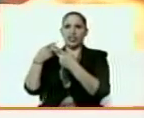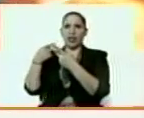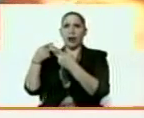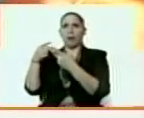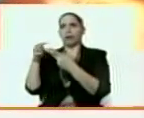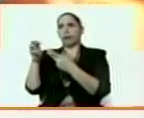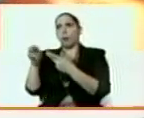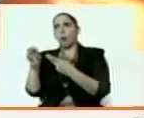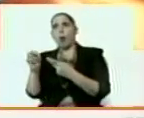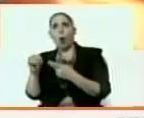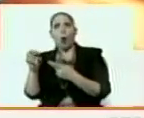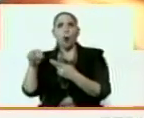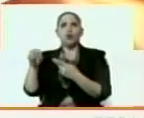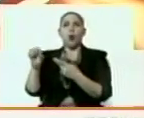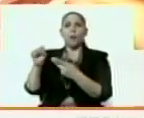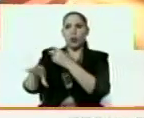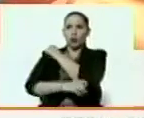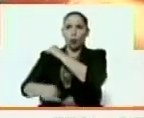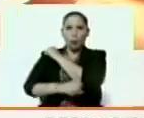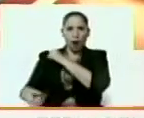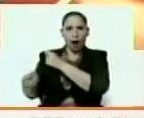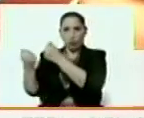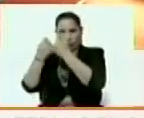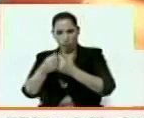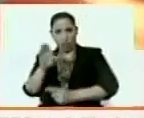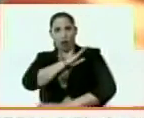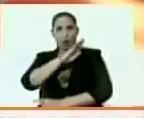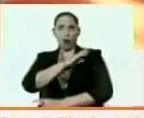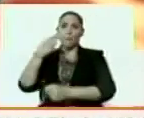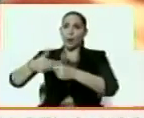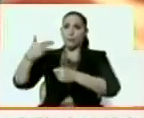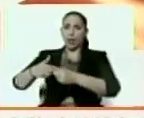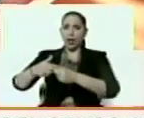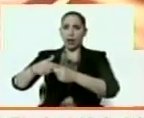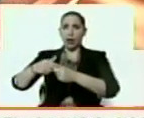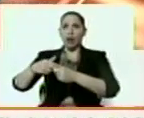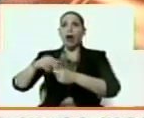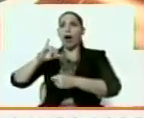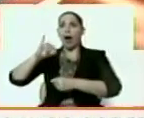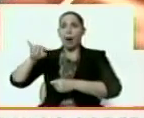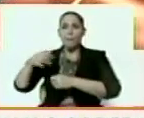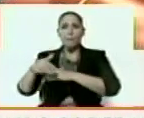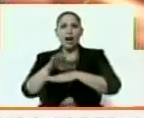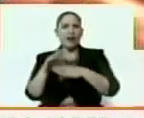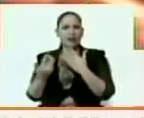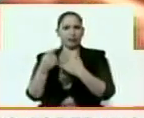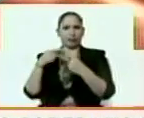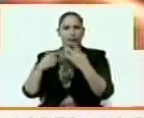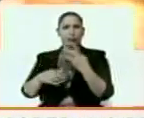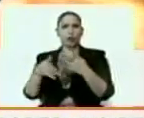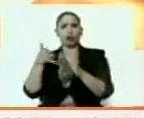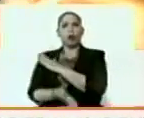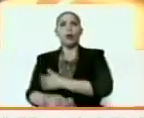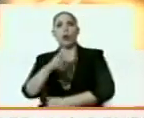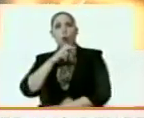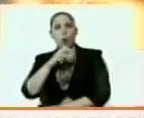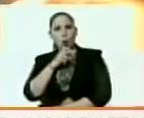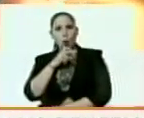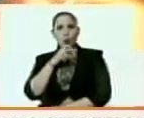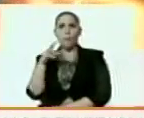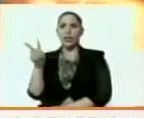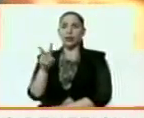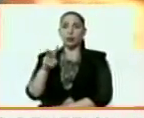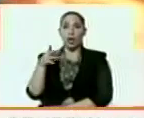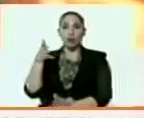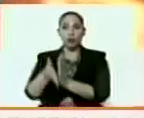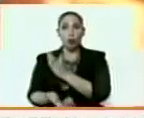anuncian tomarse nuestros activos de petróleo de Venezuela en Jamaica. Hay también previstas acciones sobre el oro de Venezuela, sobre la